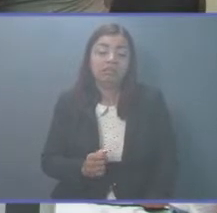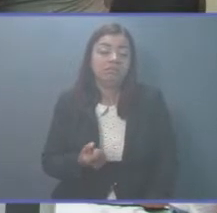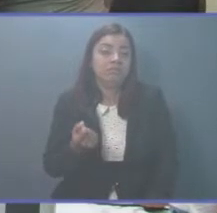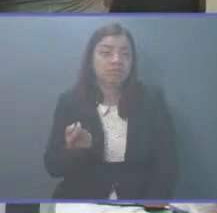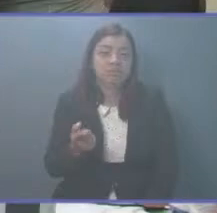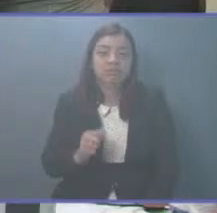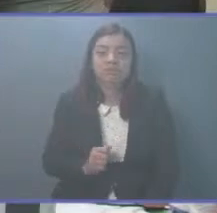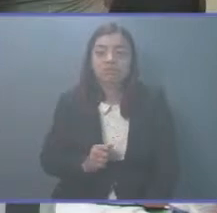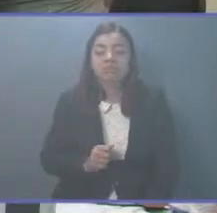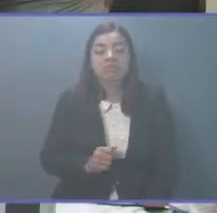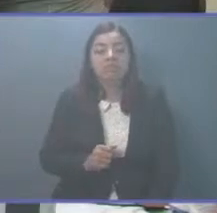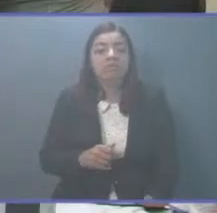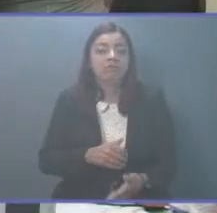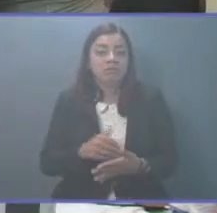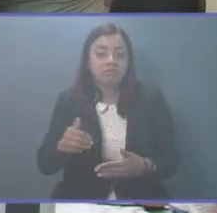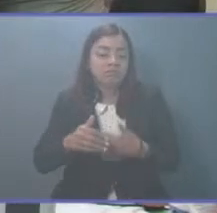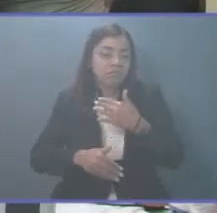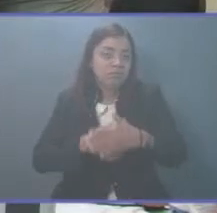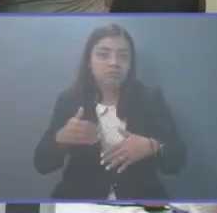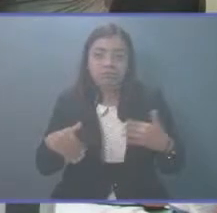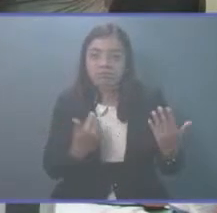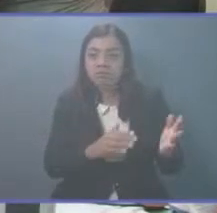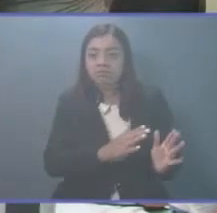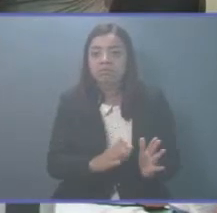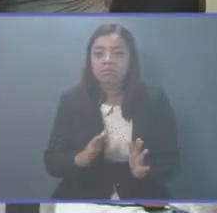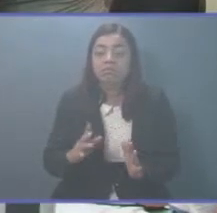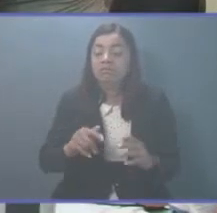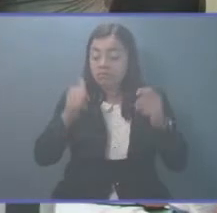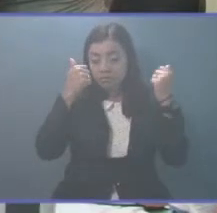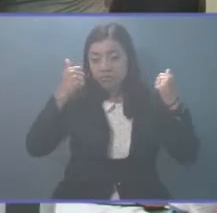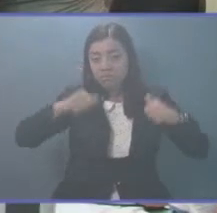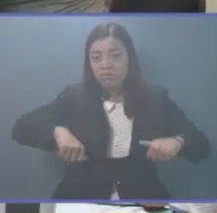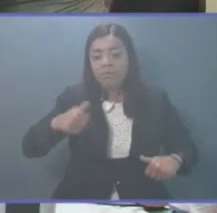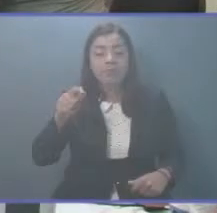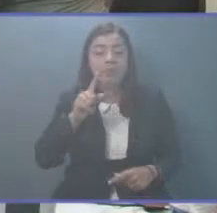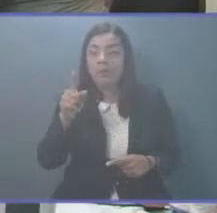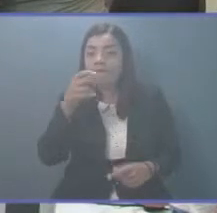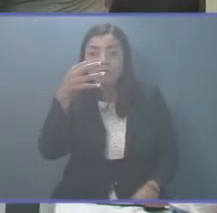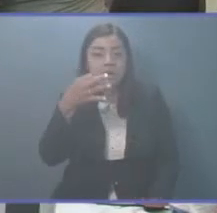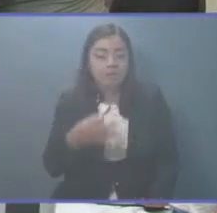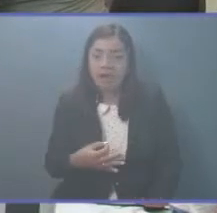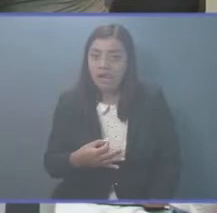que casi todas inician como un arreglo informal